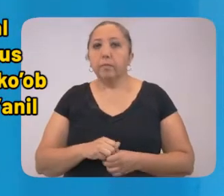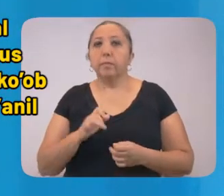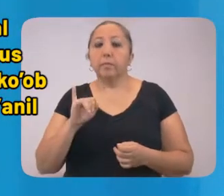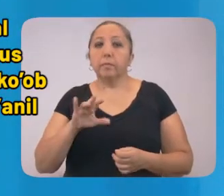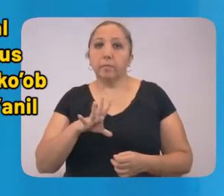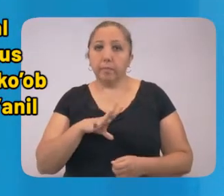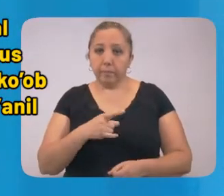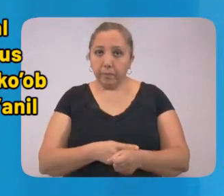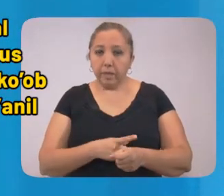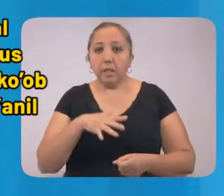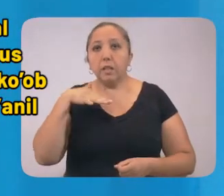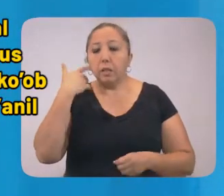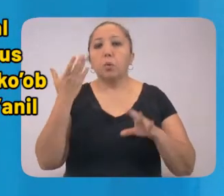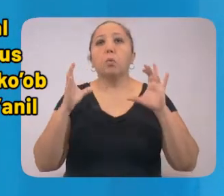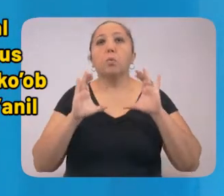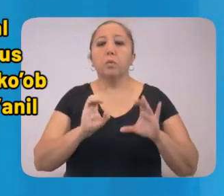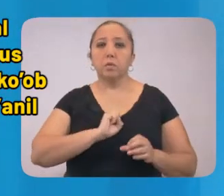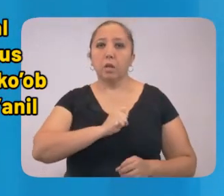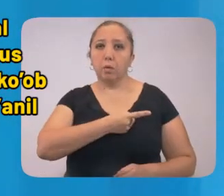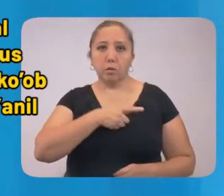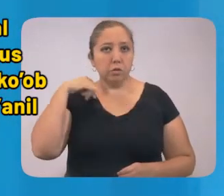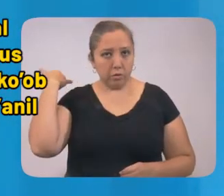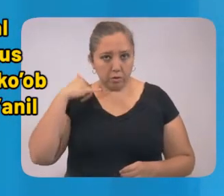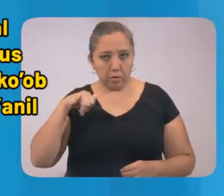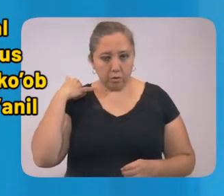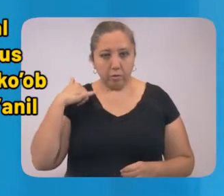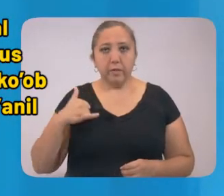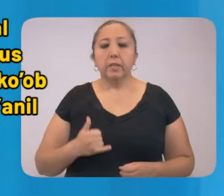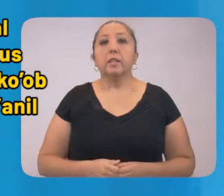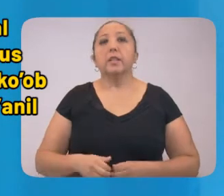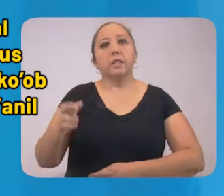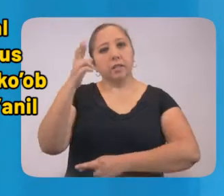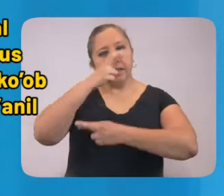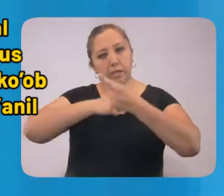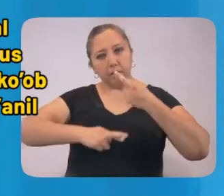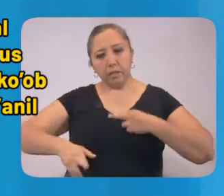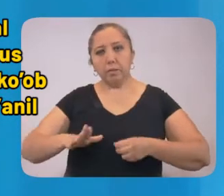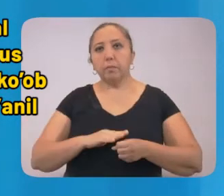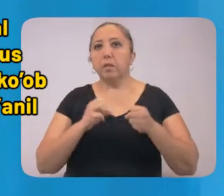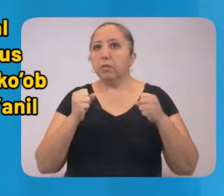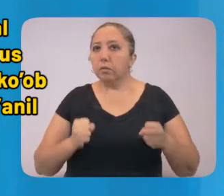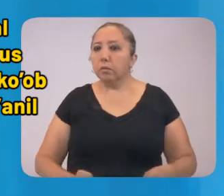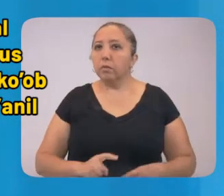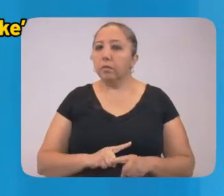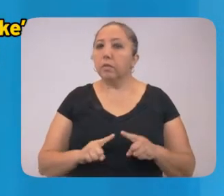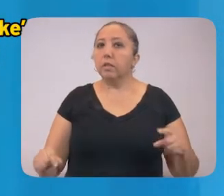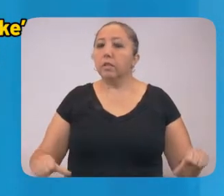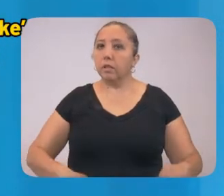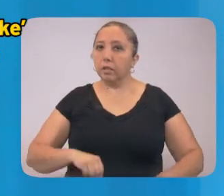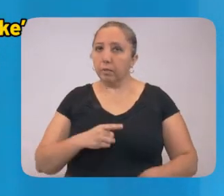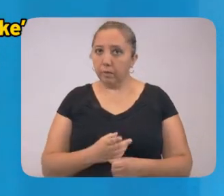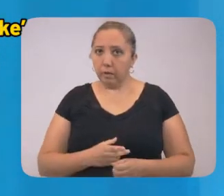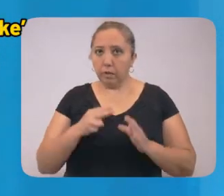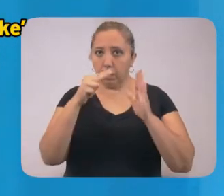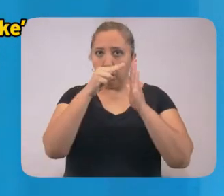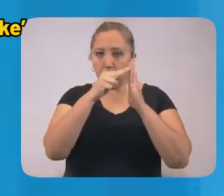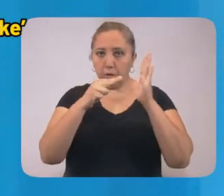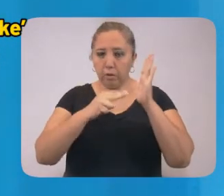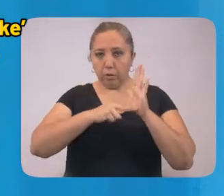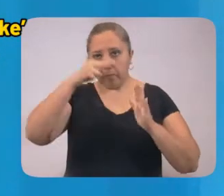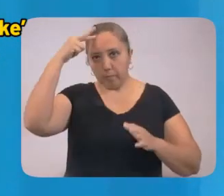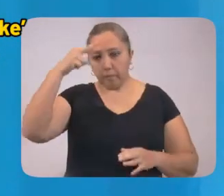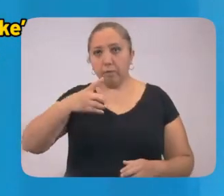con el objetivo de proteger la salud de los yucatecos y preparar un retorno seguro a diversas actividades la norma de la